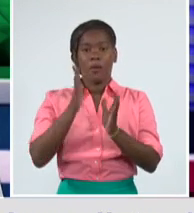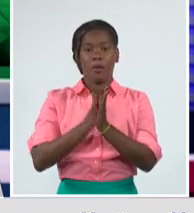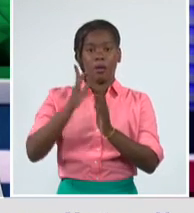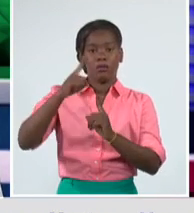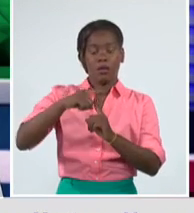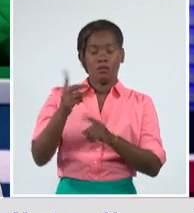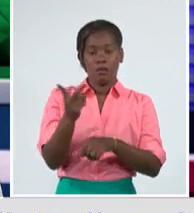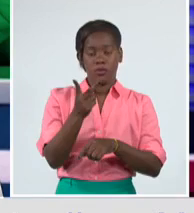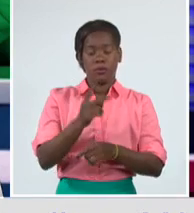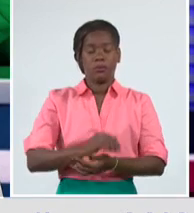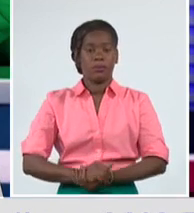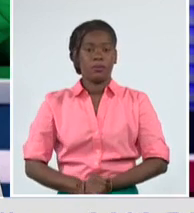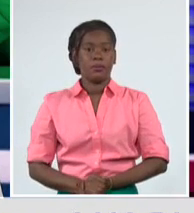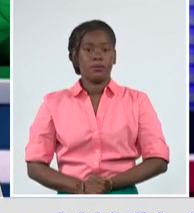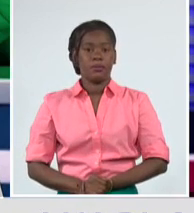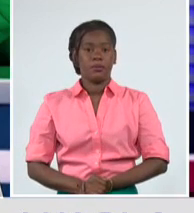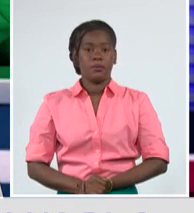ayer, como ya dije,